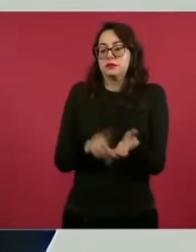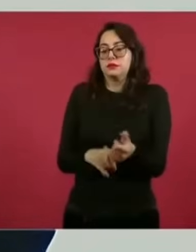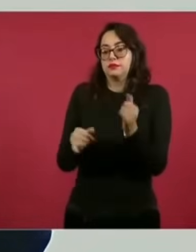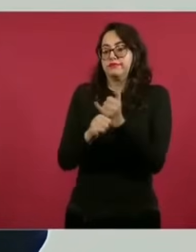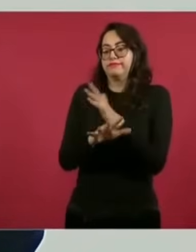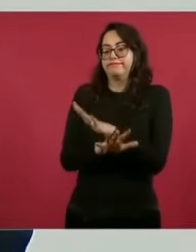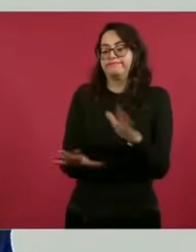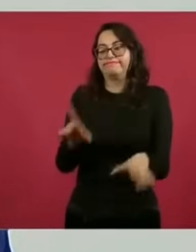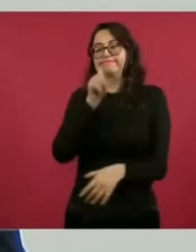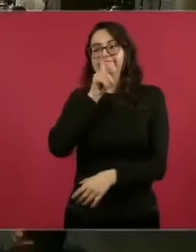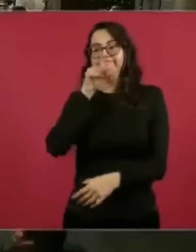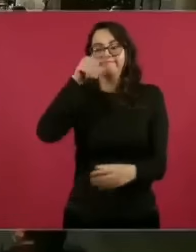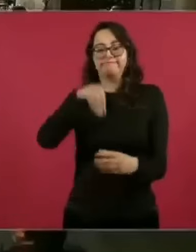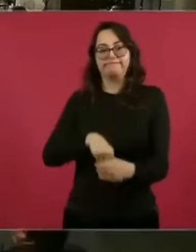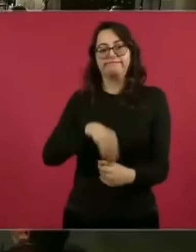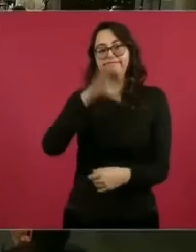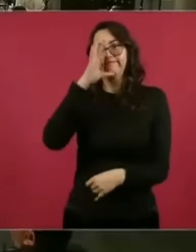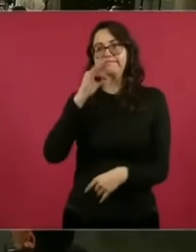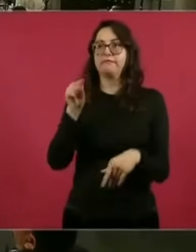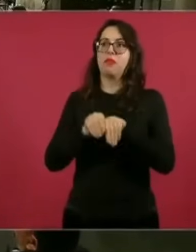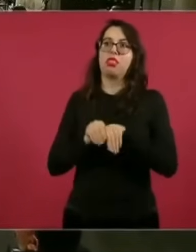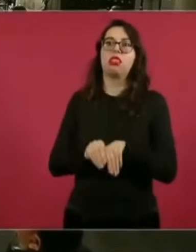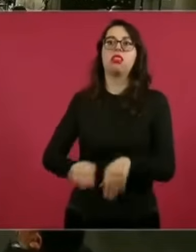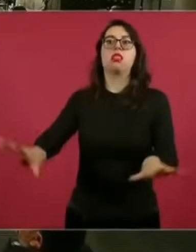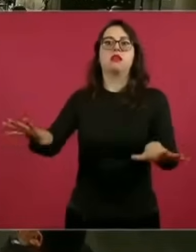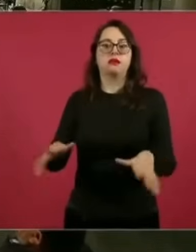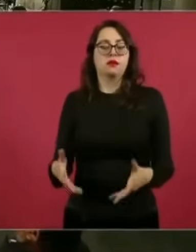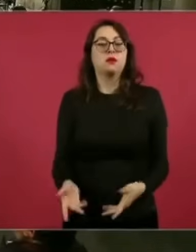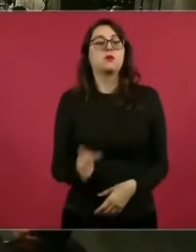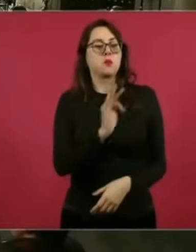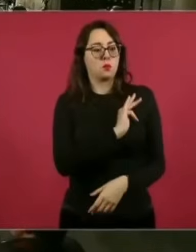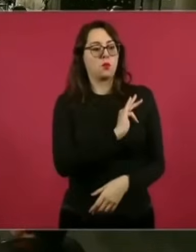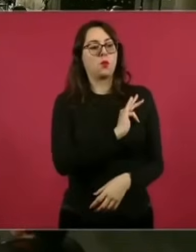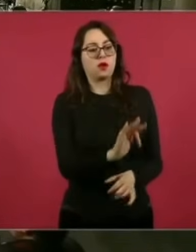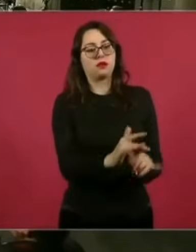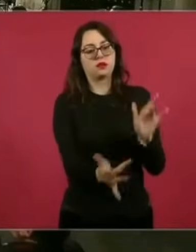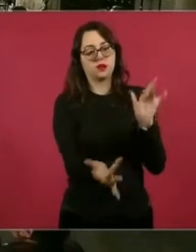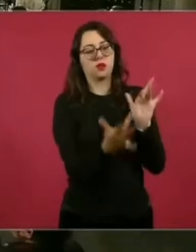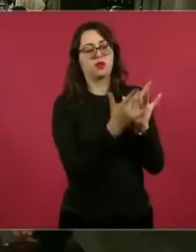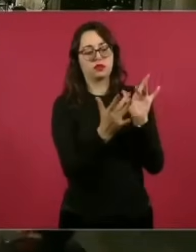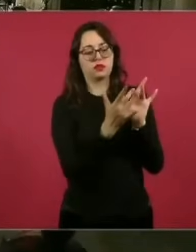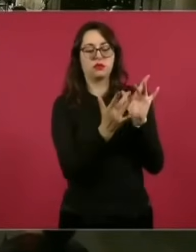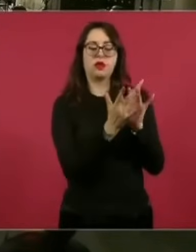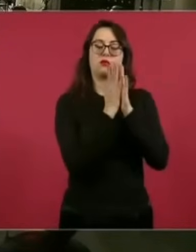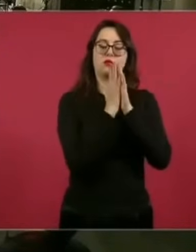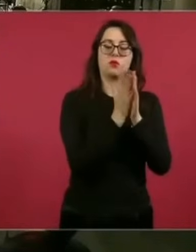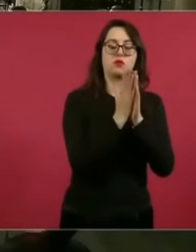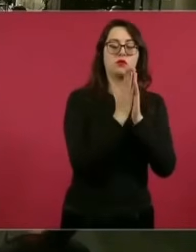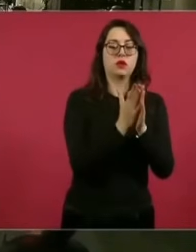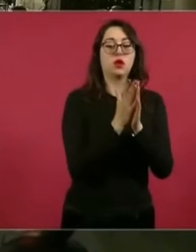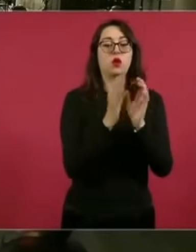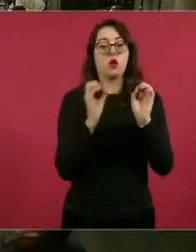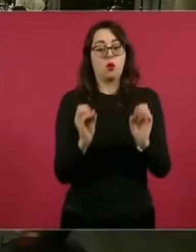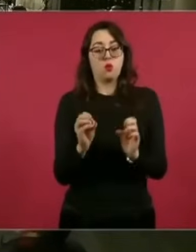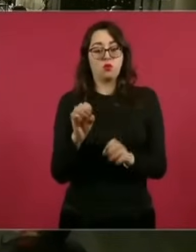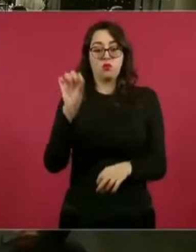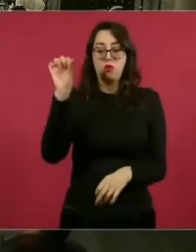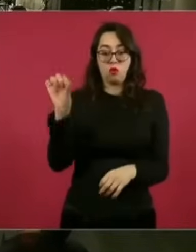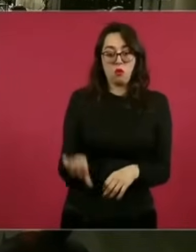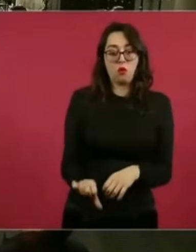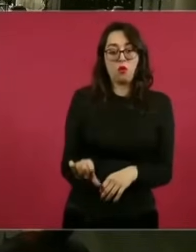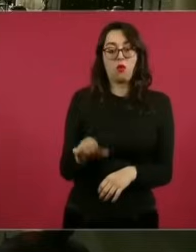información personal, pues pueden acercarse con nosotros a través de los medios que les hemos señalado o al